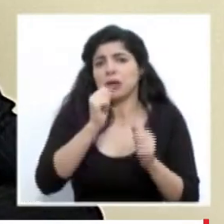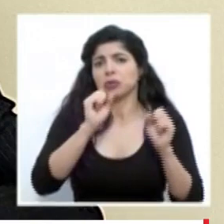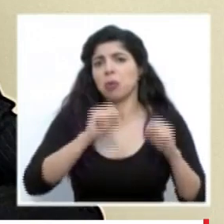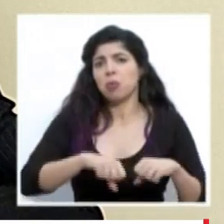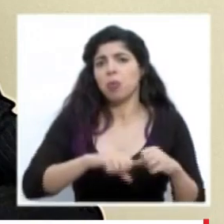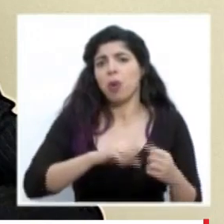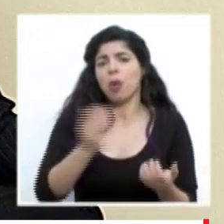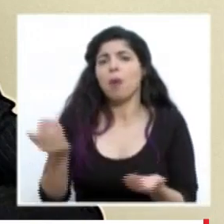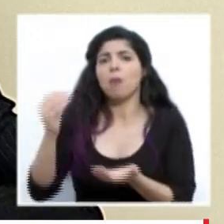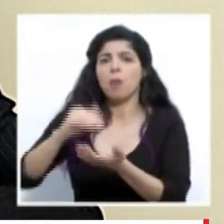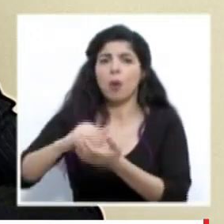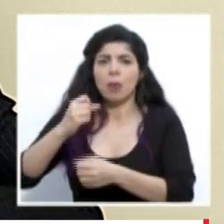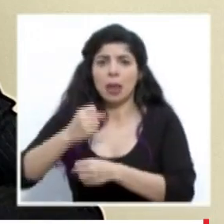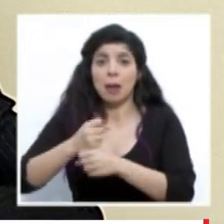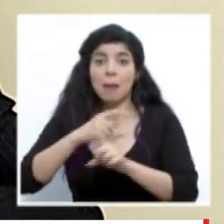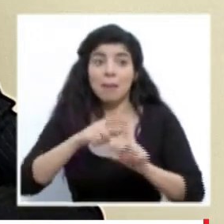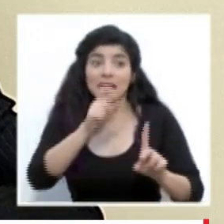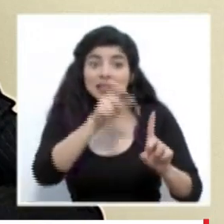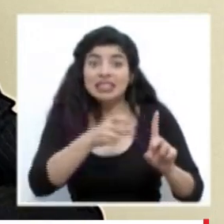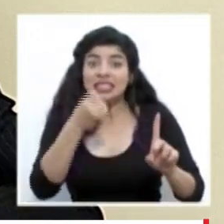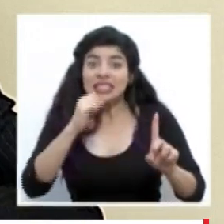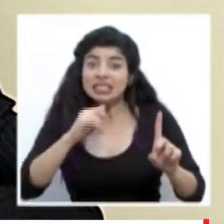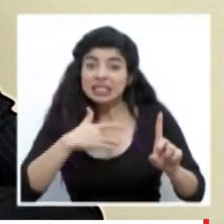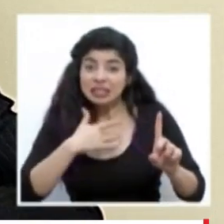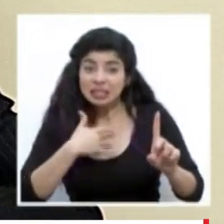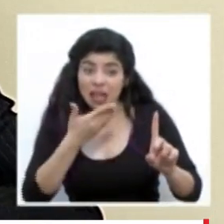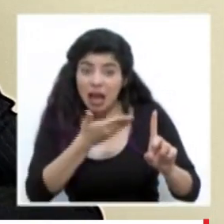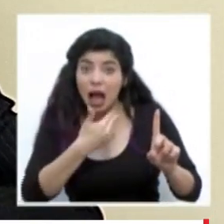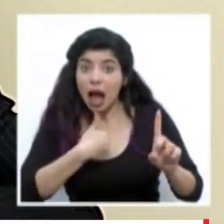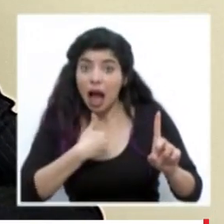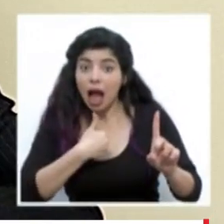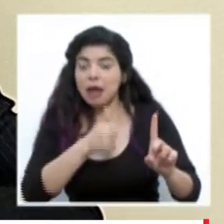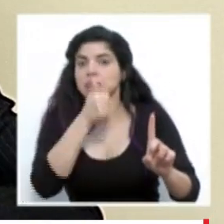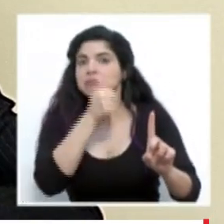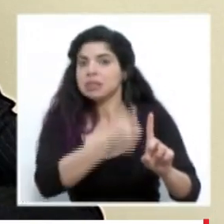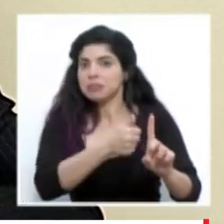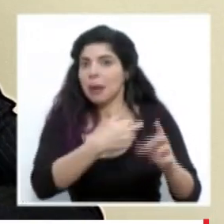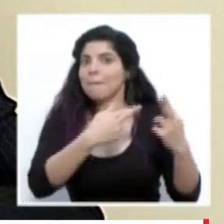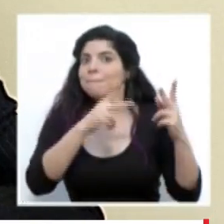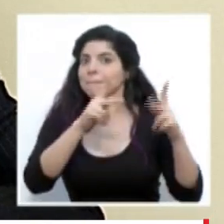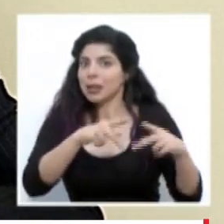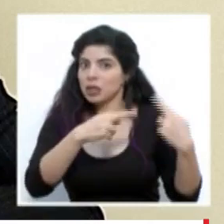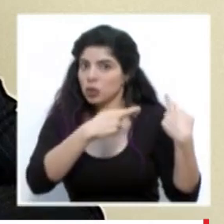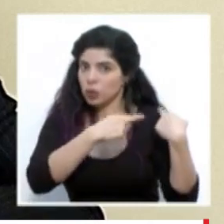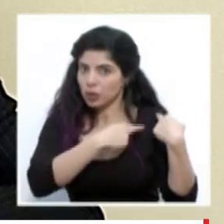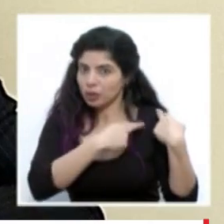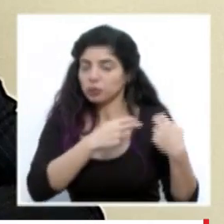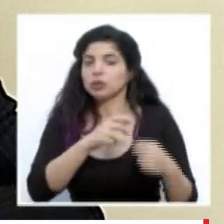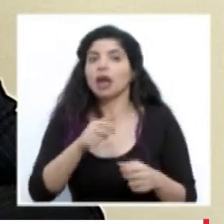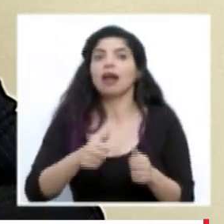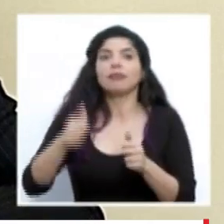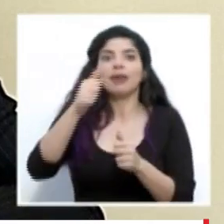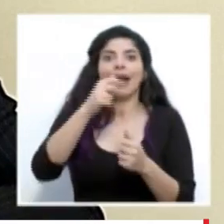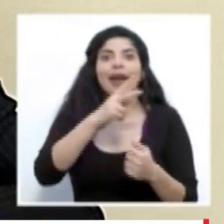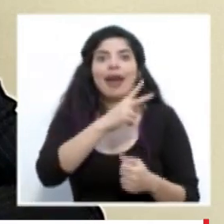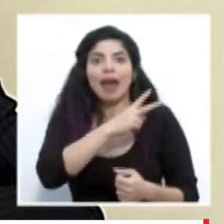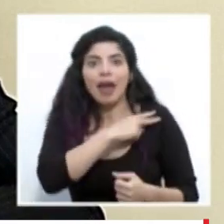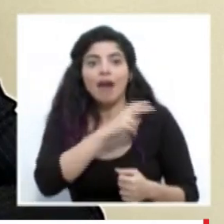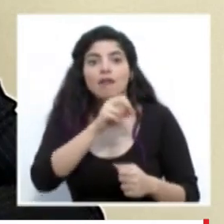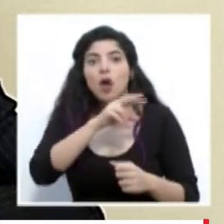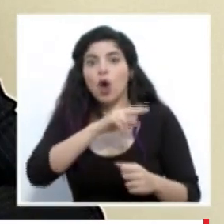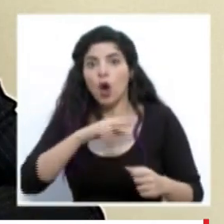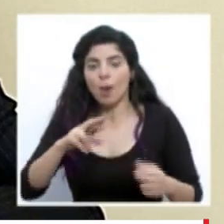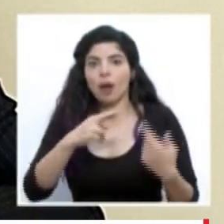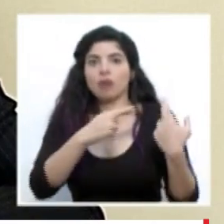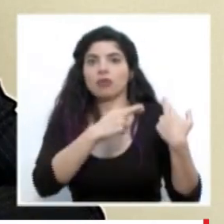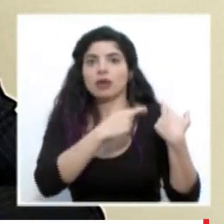pero si tienen síntomas todavía, es responsabilidad también de las personas, de los funcionarios y del patrono no aceptarlo en el lugar de trabajo,